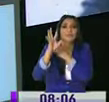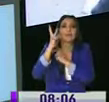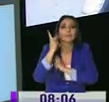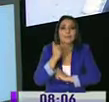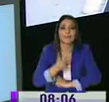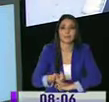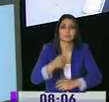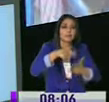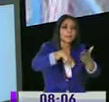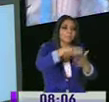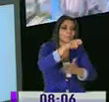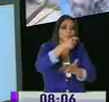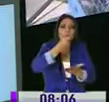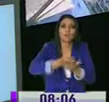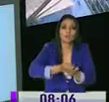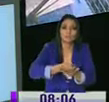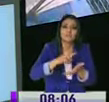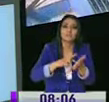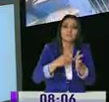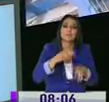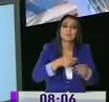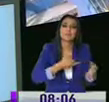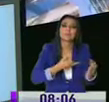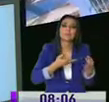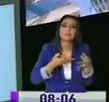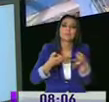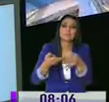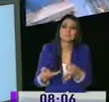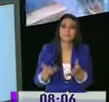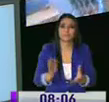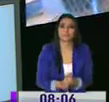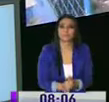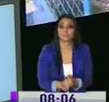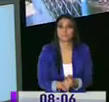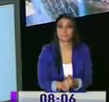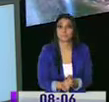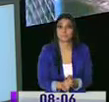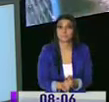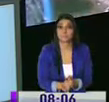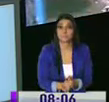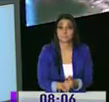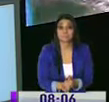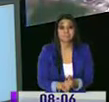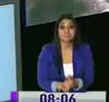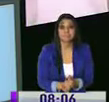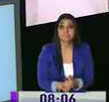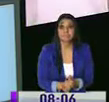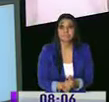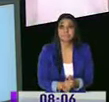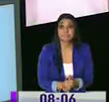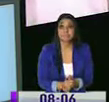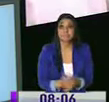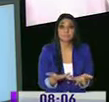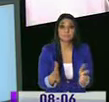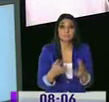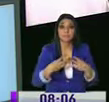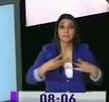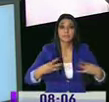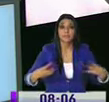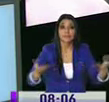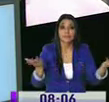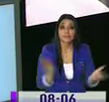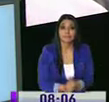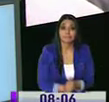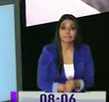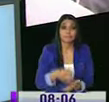se autoricen las compras es el por qué la demora es el por qué la demora demora es que en definitiva después de las cosas no han tenido todas las que tenían